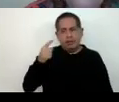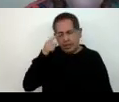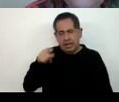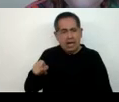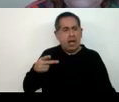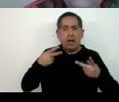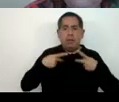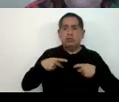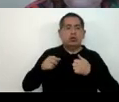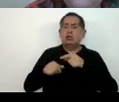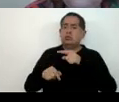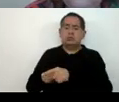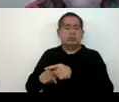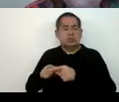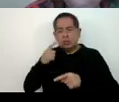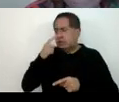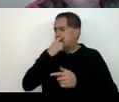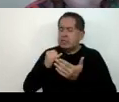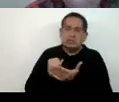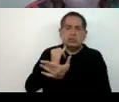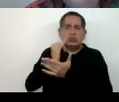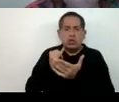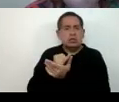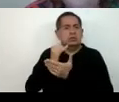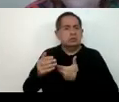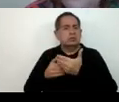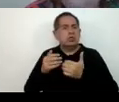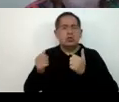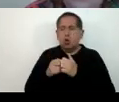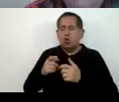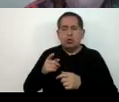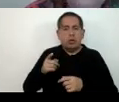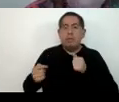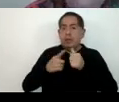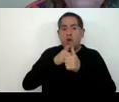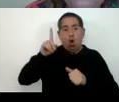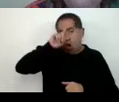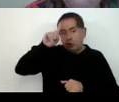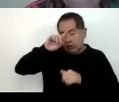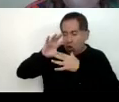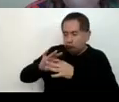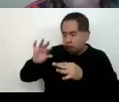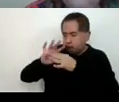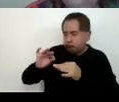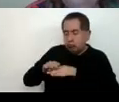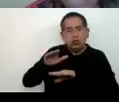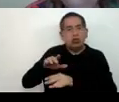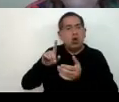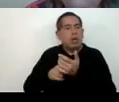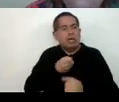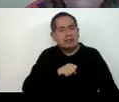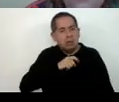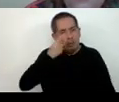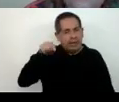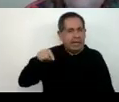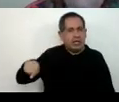las personas tomen decisiones posterior a una consejería basado en la aplicación del enfoque de la salud